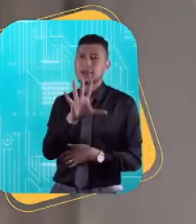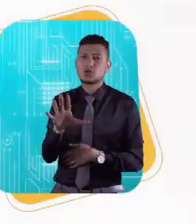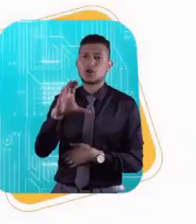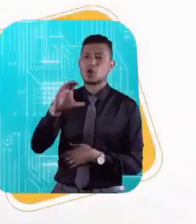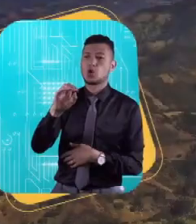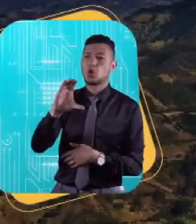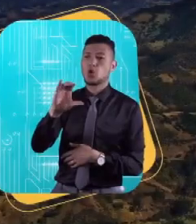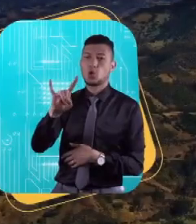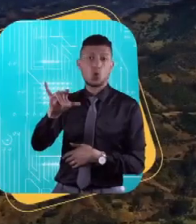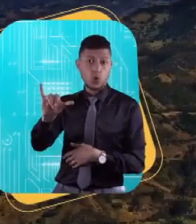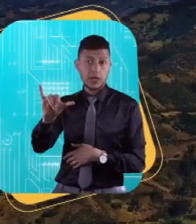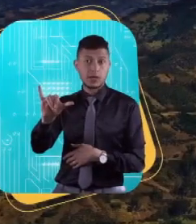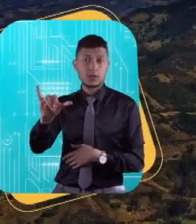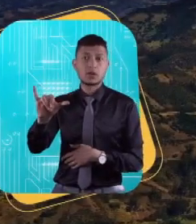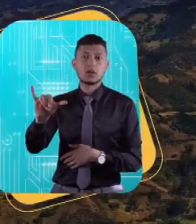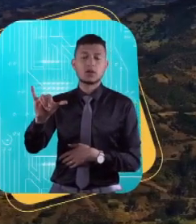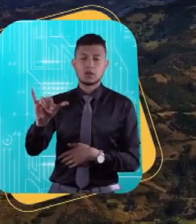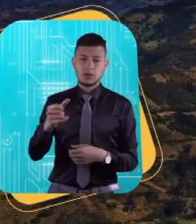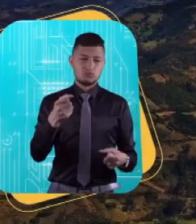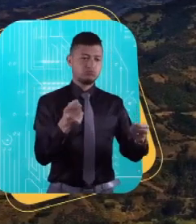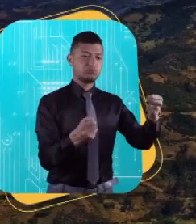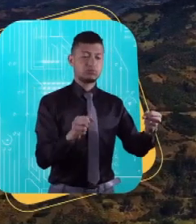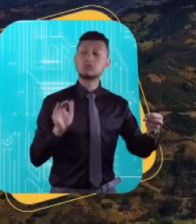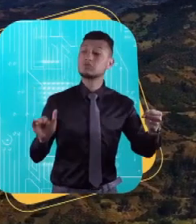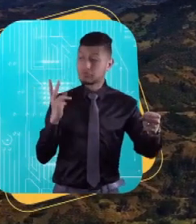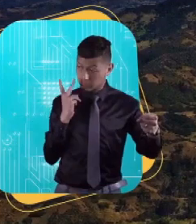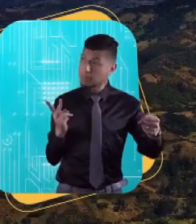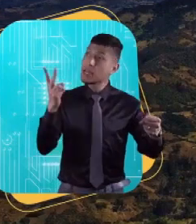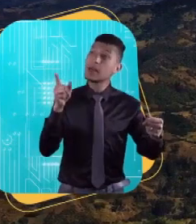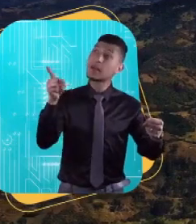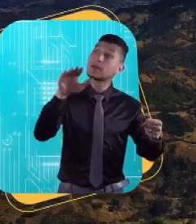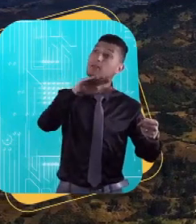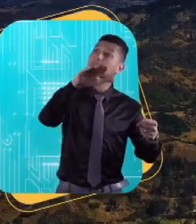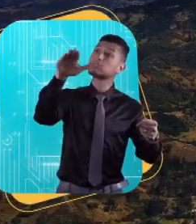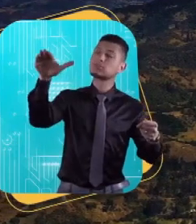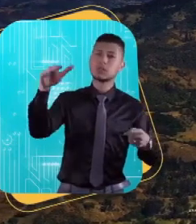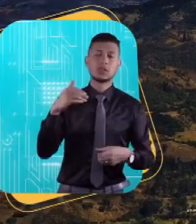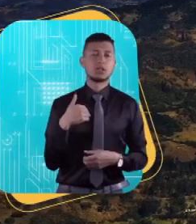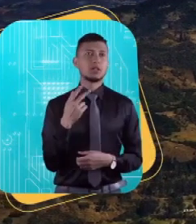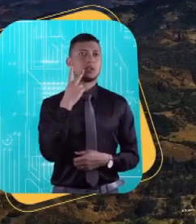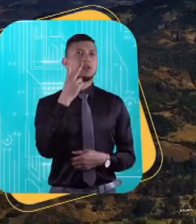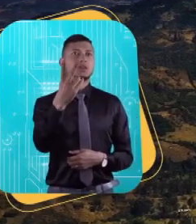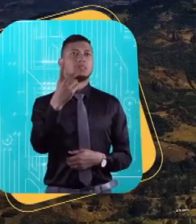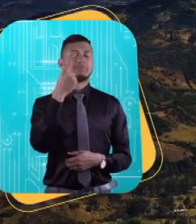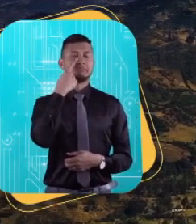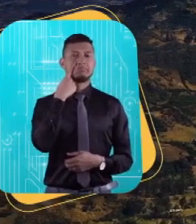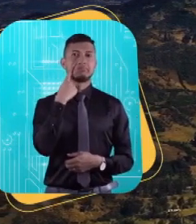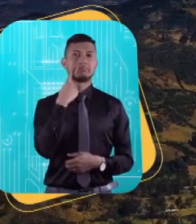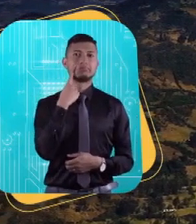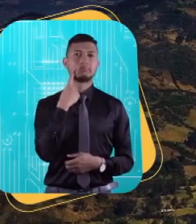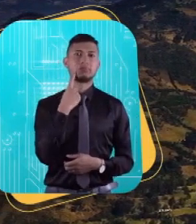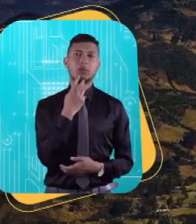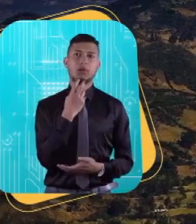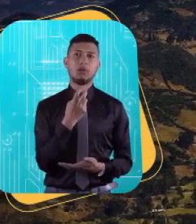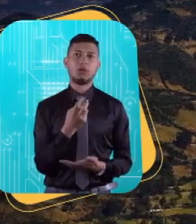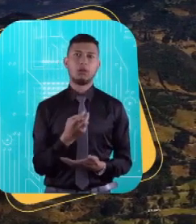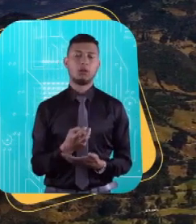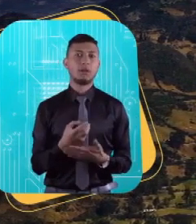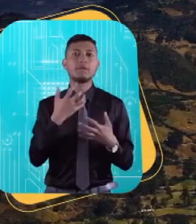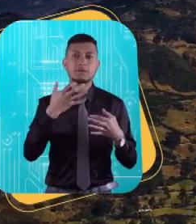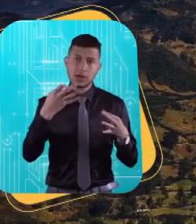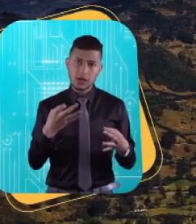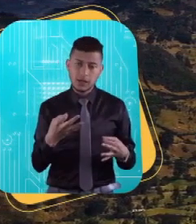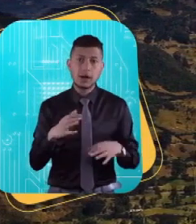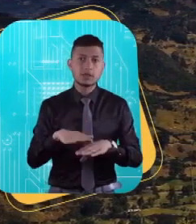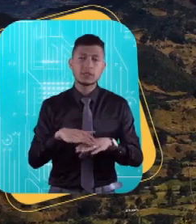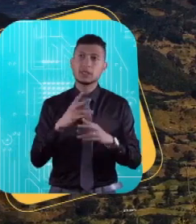Nacional del Cocuy, cuando el conductor me dice, Fili, vea lo que está al frente, le cuento que se me salió la lágrima. Es